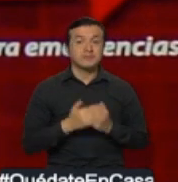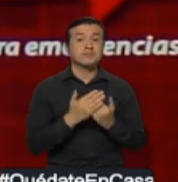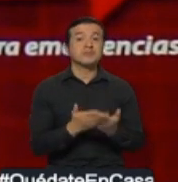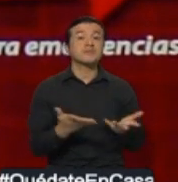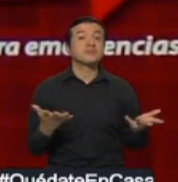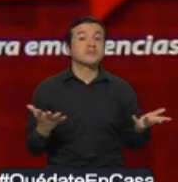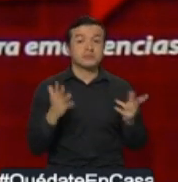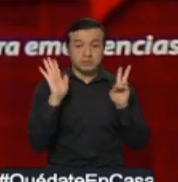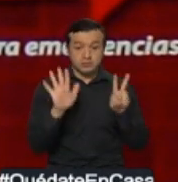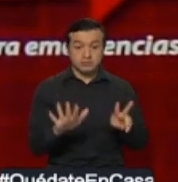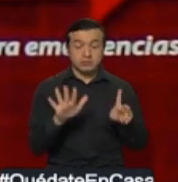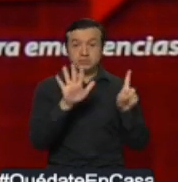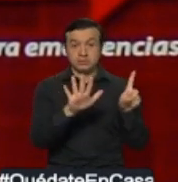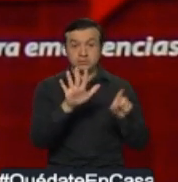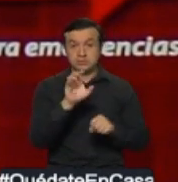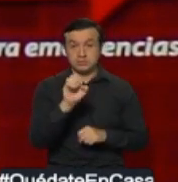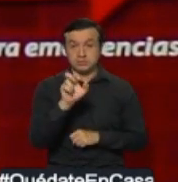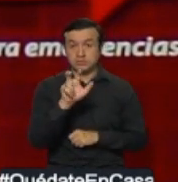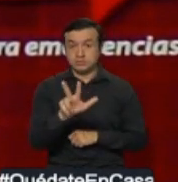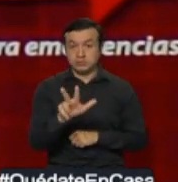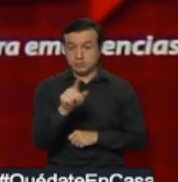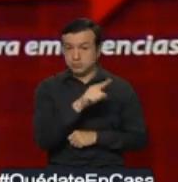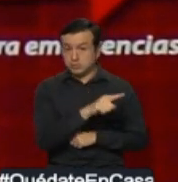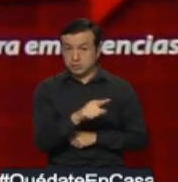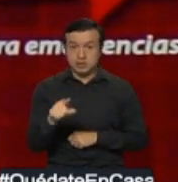casos, 7.603,